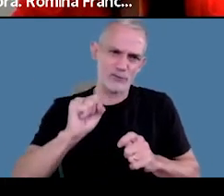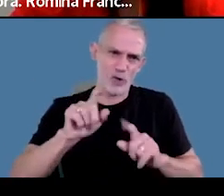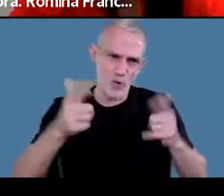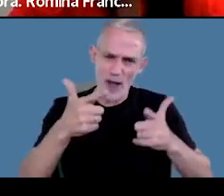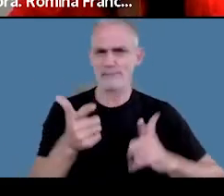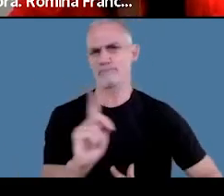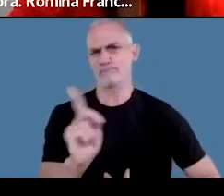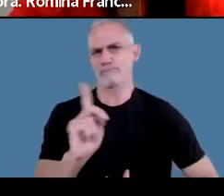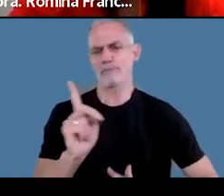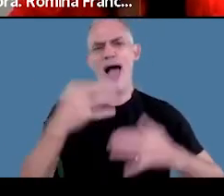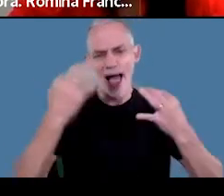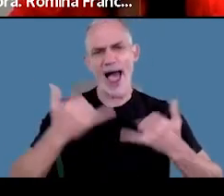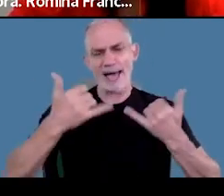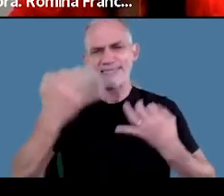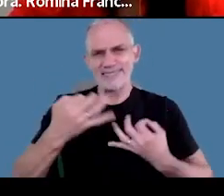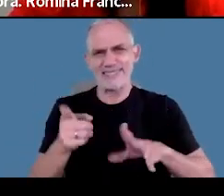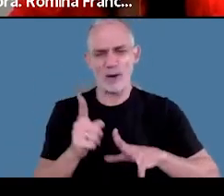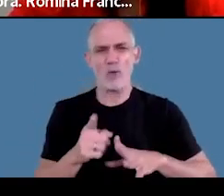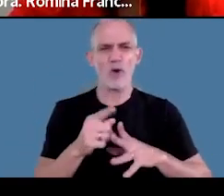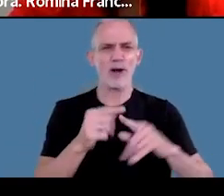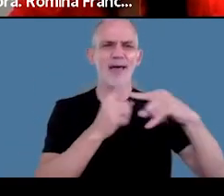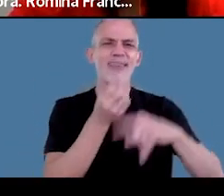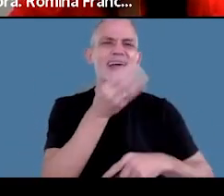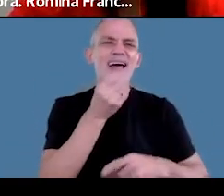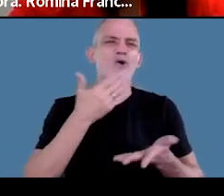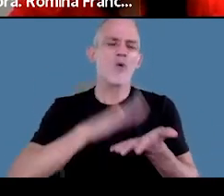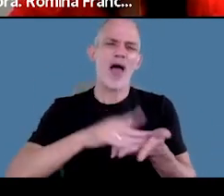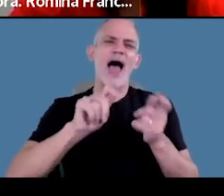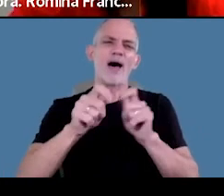este ajuste en la declaración jurada.